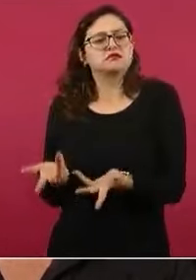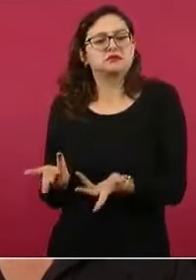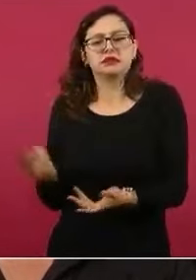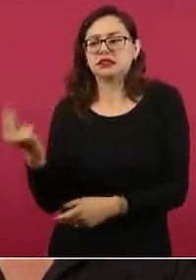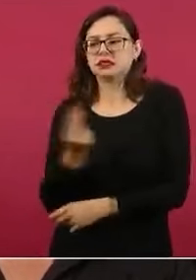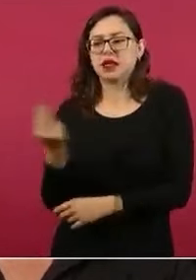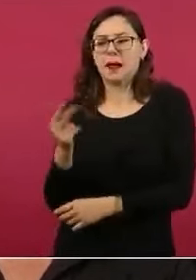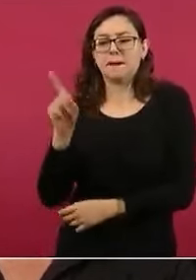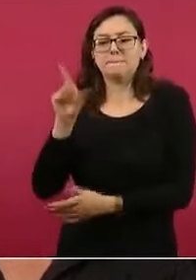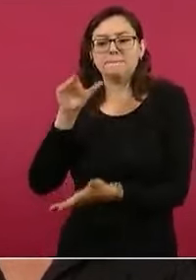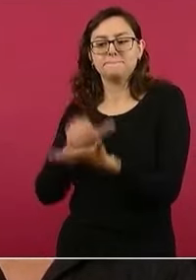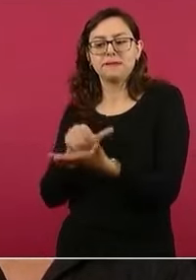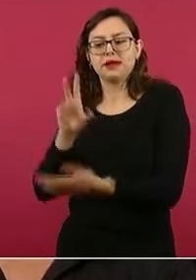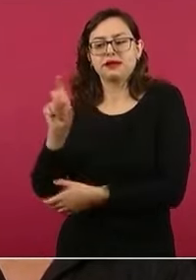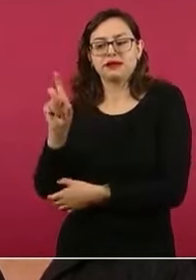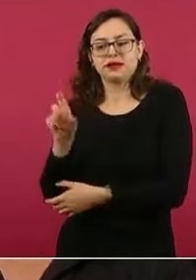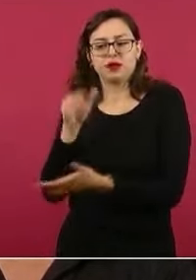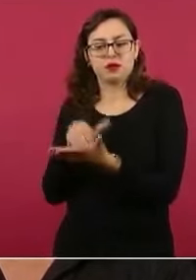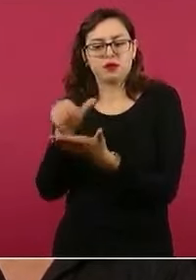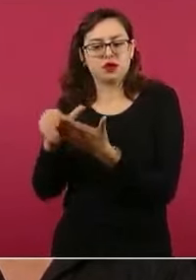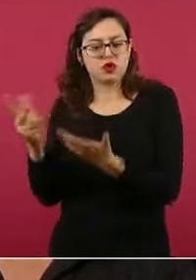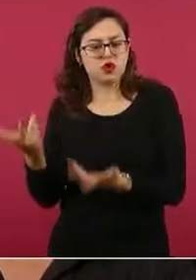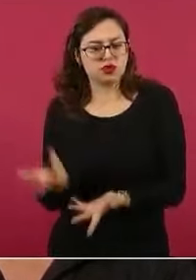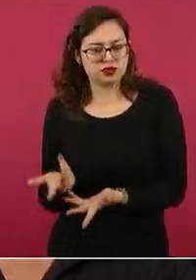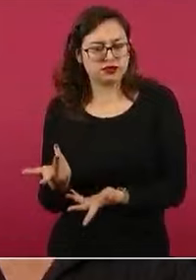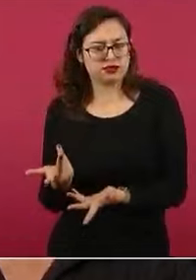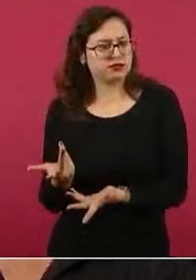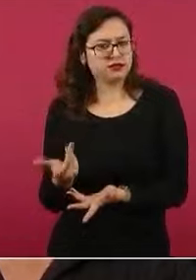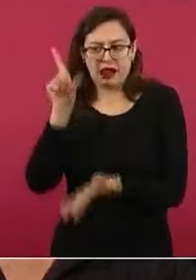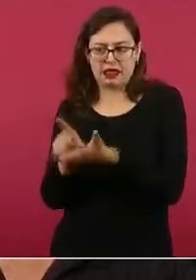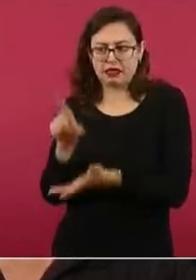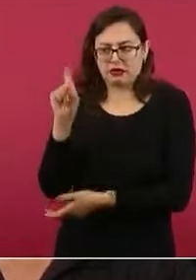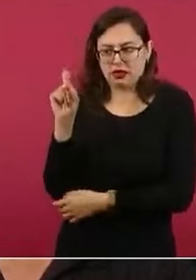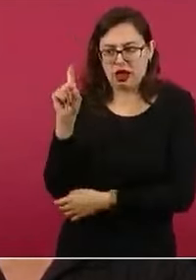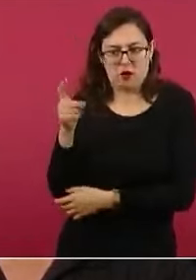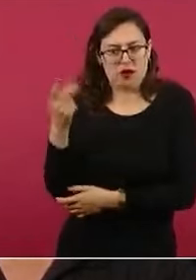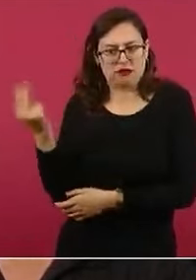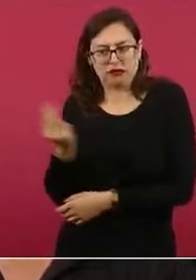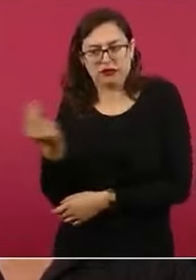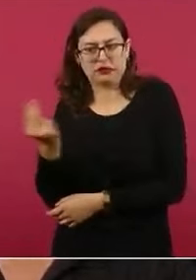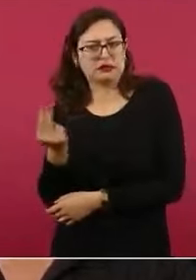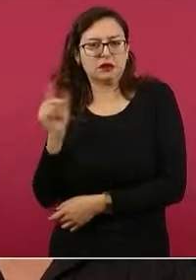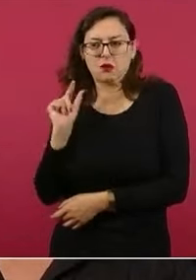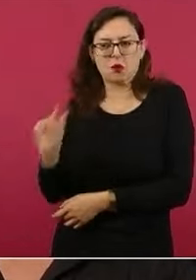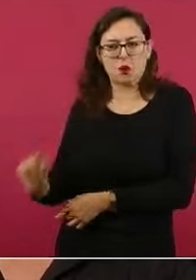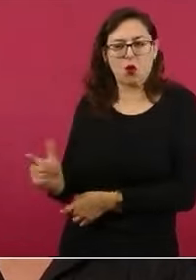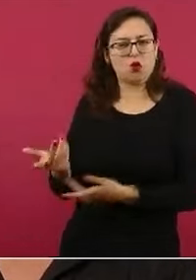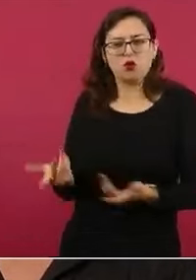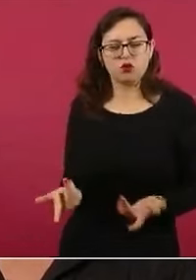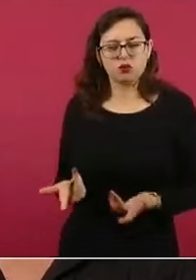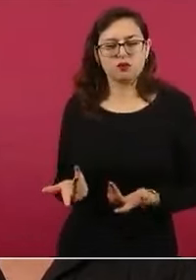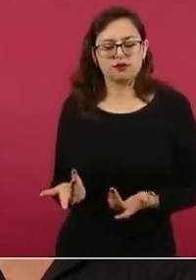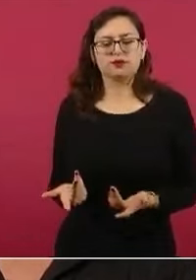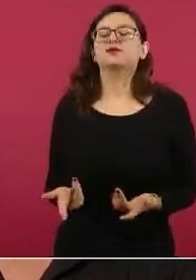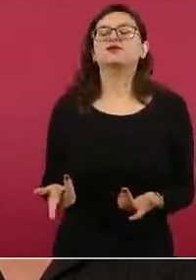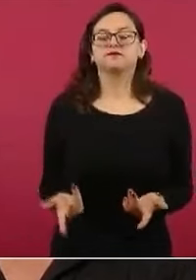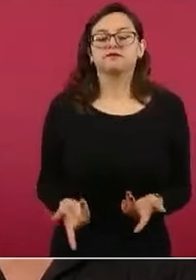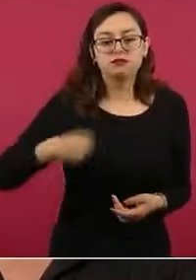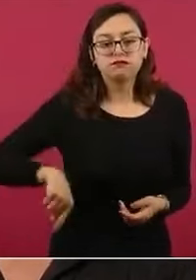de 1.034 millones de litros. Revisando pues sobre las